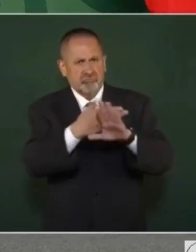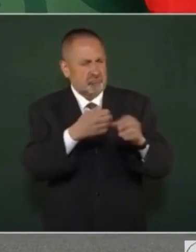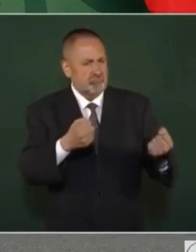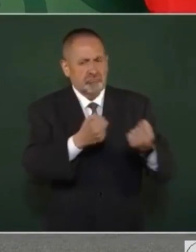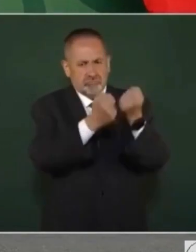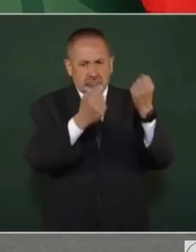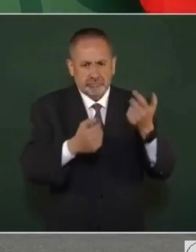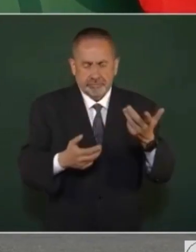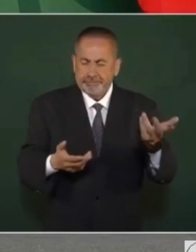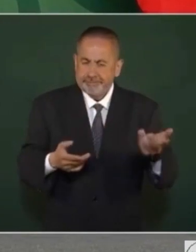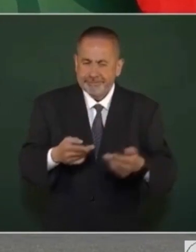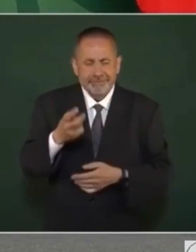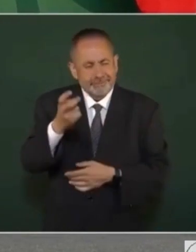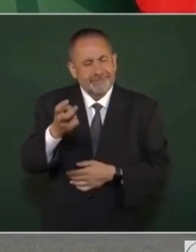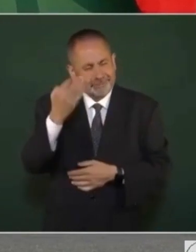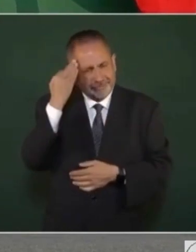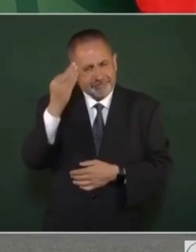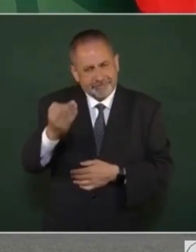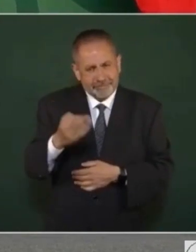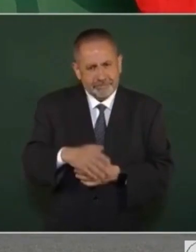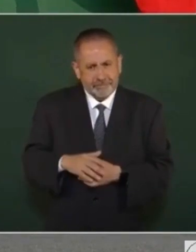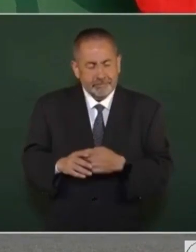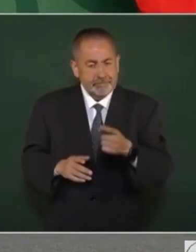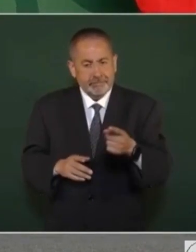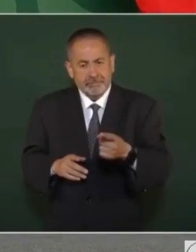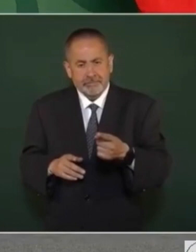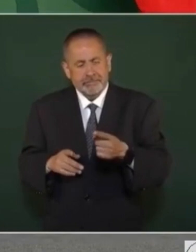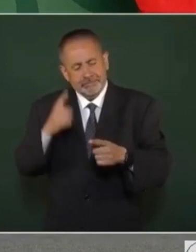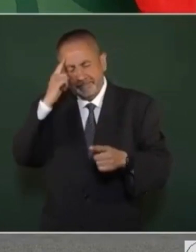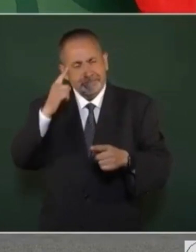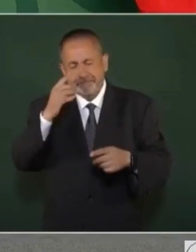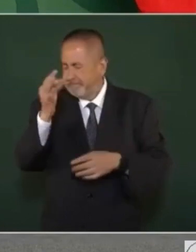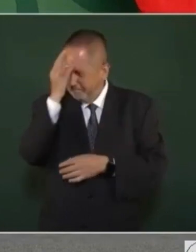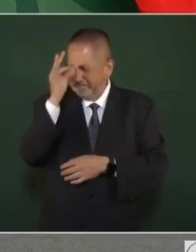Aquí, a pegarle un garrotazo a lo tonto.